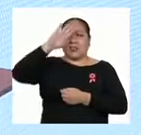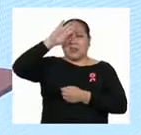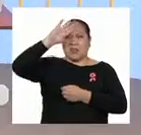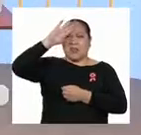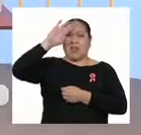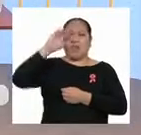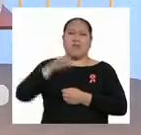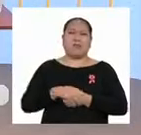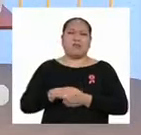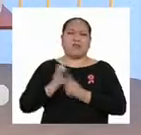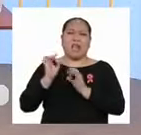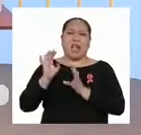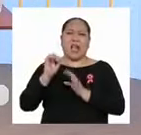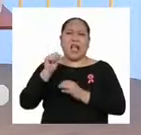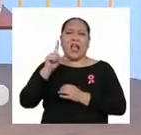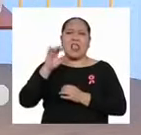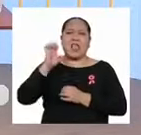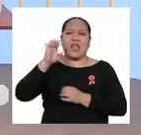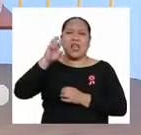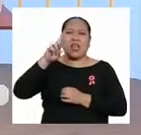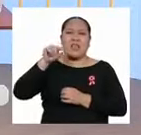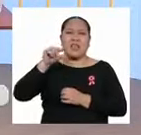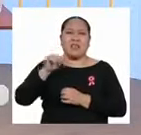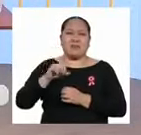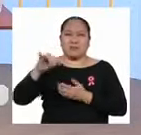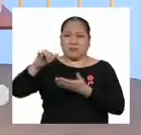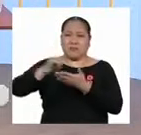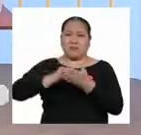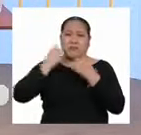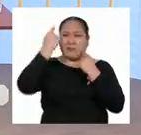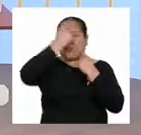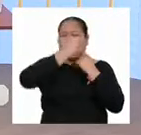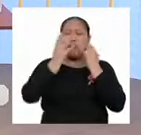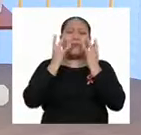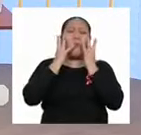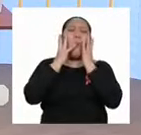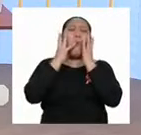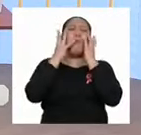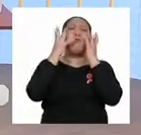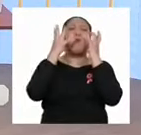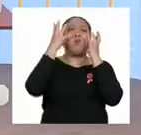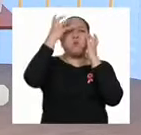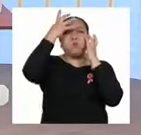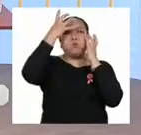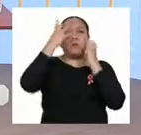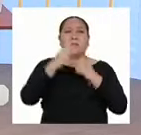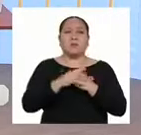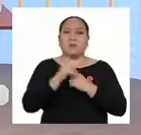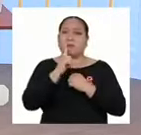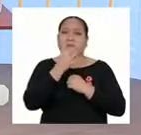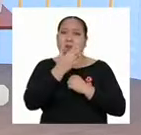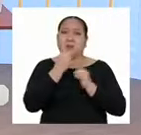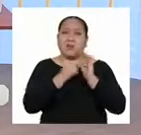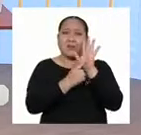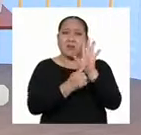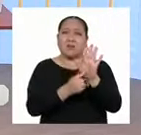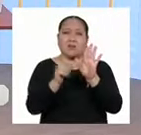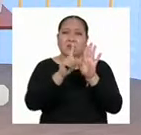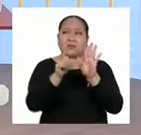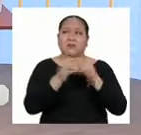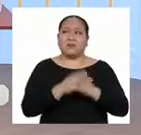sabía. Uy, me acaba de enviar una foto de su cara hinchada. Mejor no se las